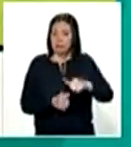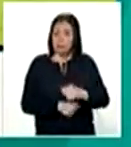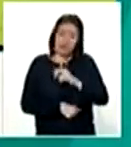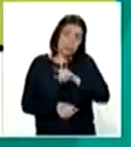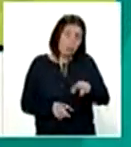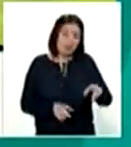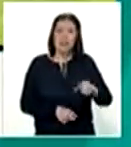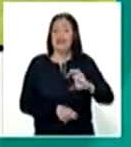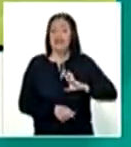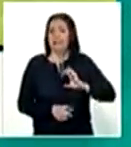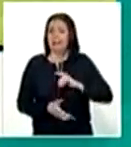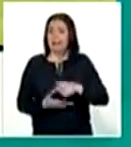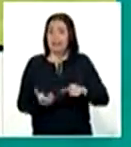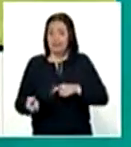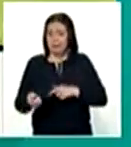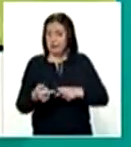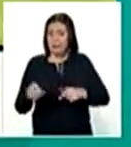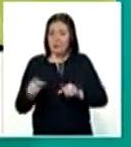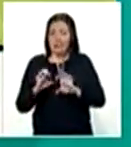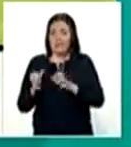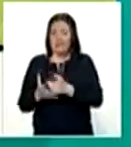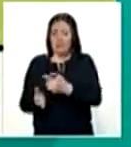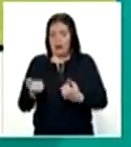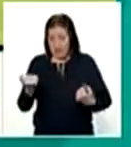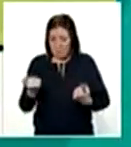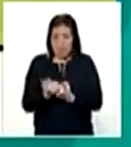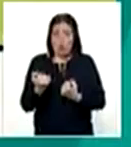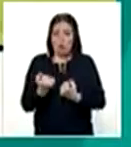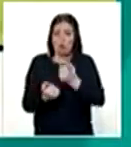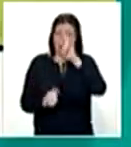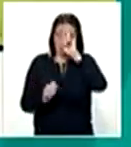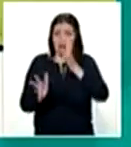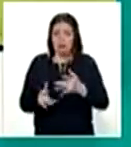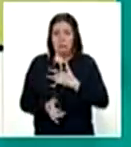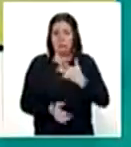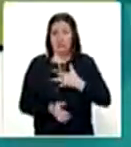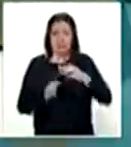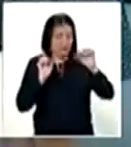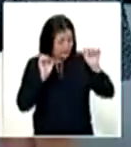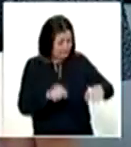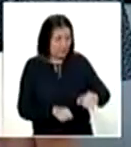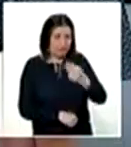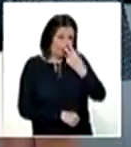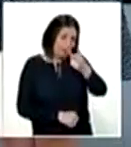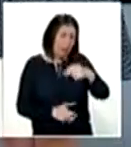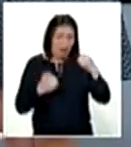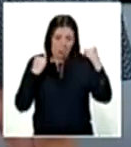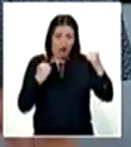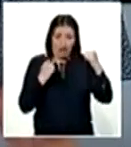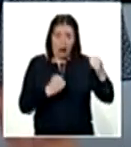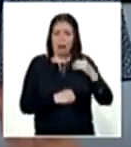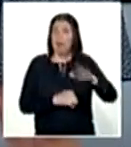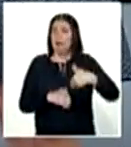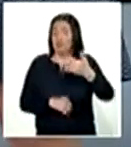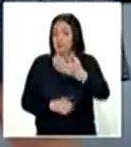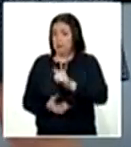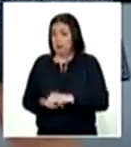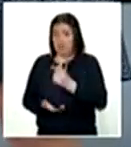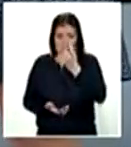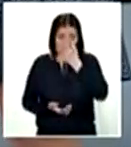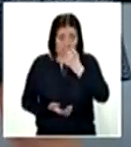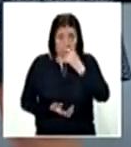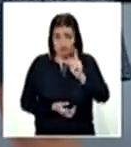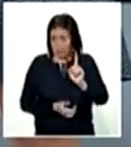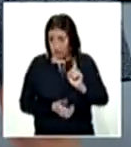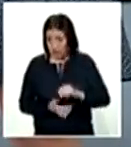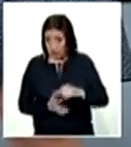es que justamente sienta la selección el apoyo, el aliento de los peruanos. Claro que sí, vamos a verte haciendo barra, Gerson, entonces. Además, que se le cura el resfriado porque está medio